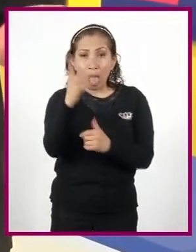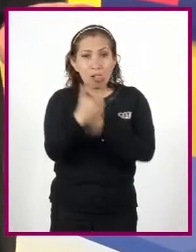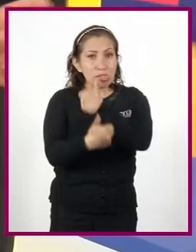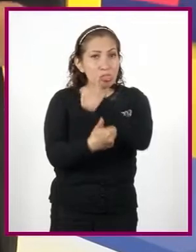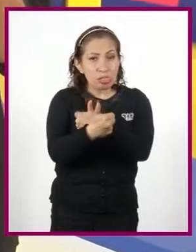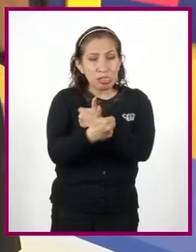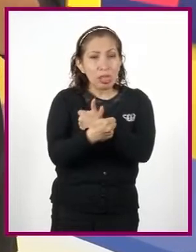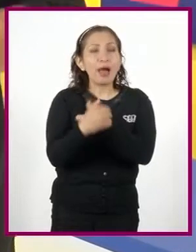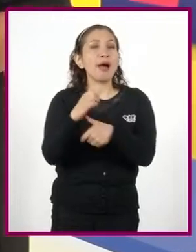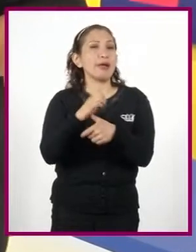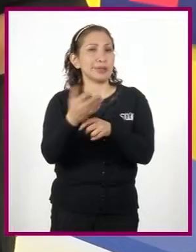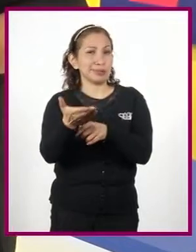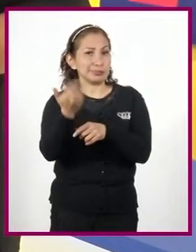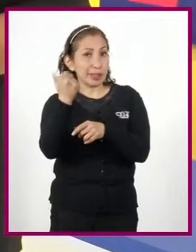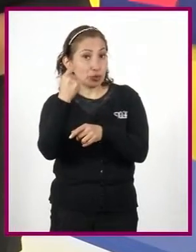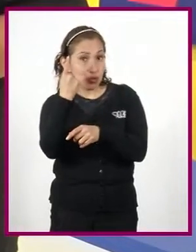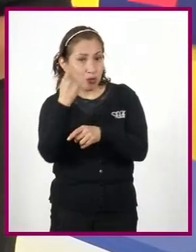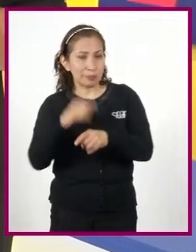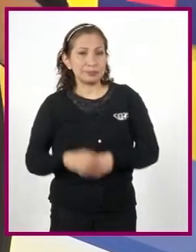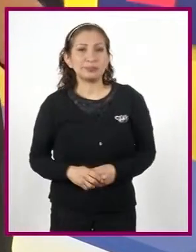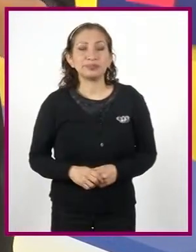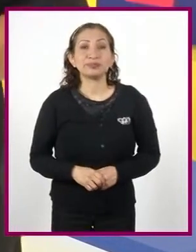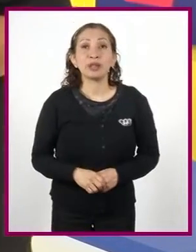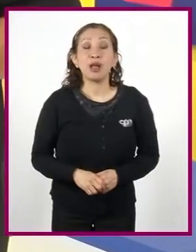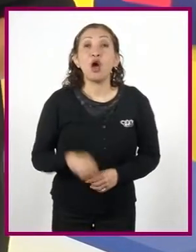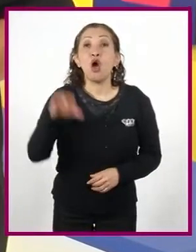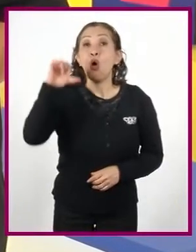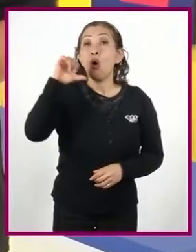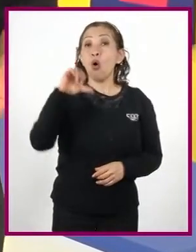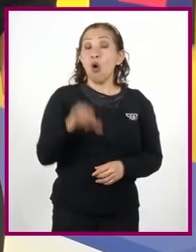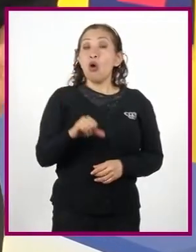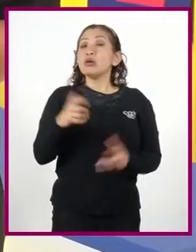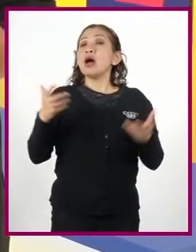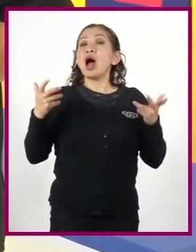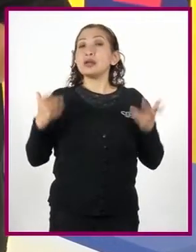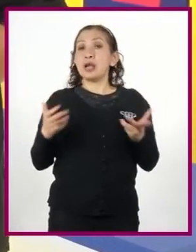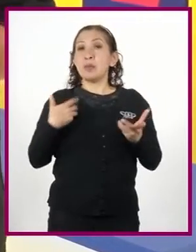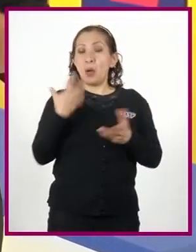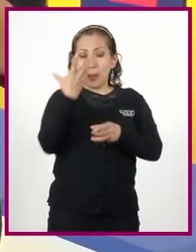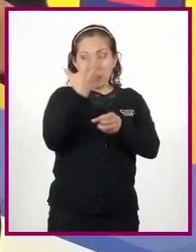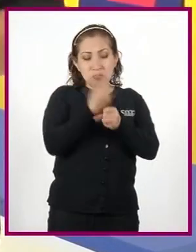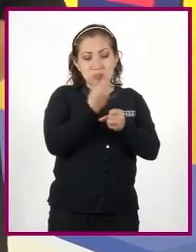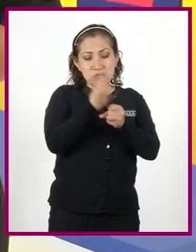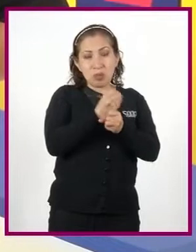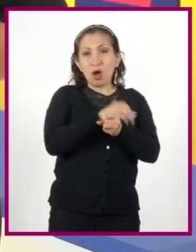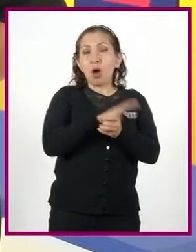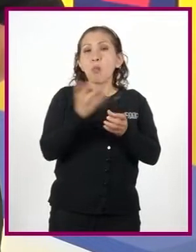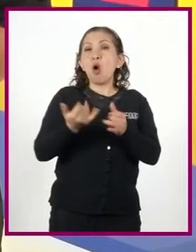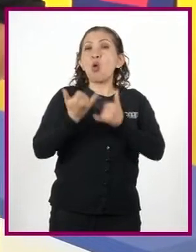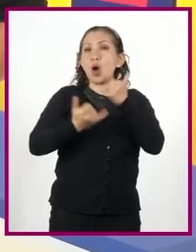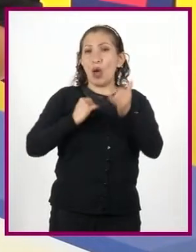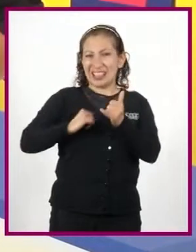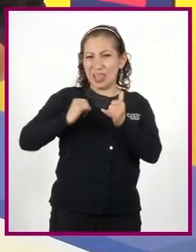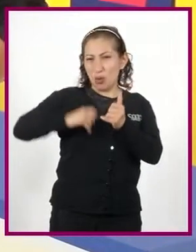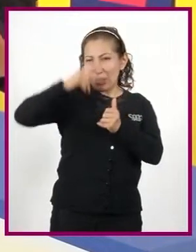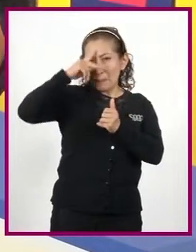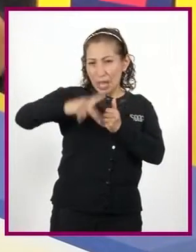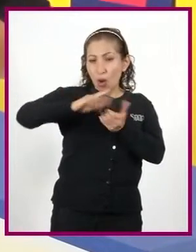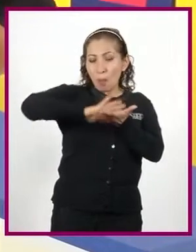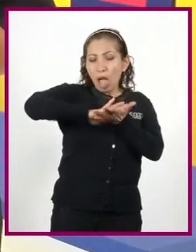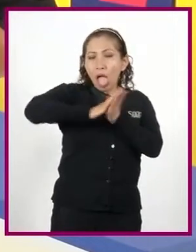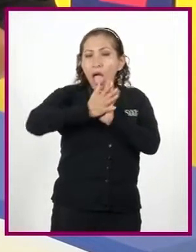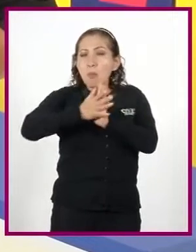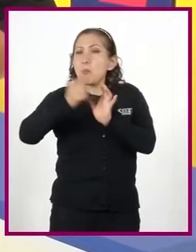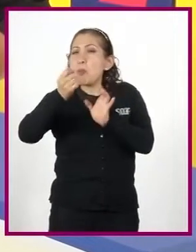Pues entonces, ahí va uno. El día de hoy haremos la adaptación de un juego tradicional mexicano